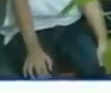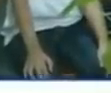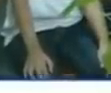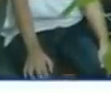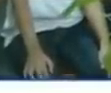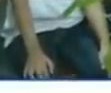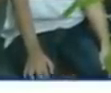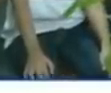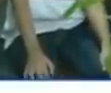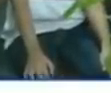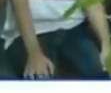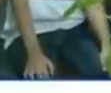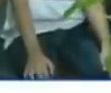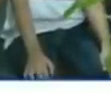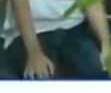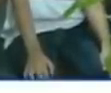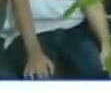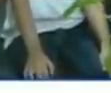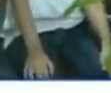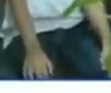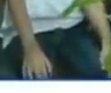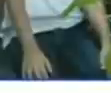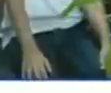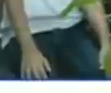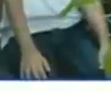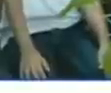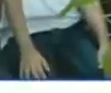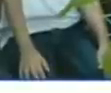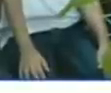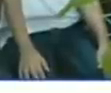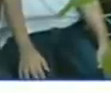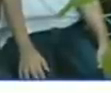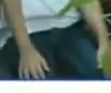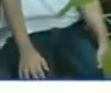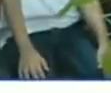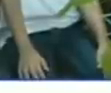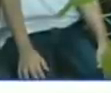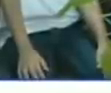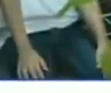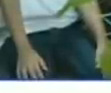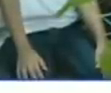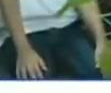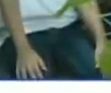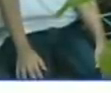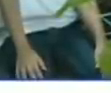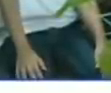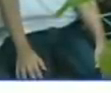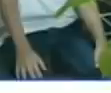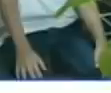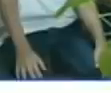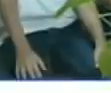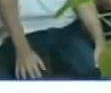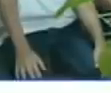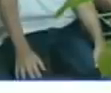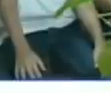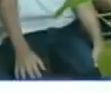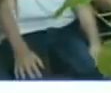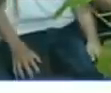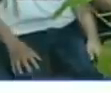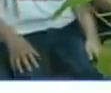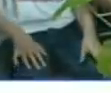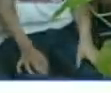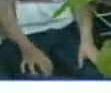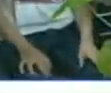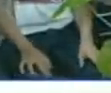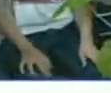la misión vivienda, a creer y a organizarse, a empoderarse y a organizarse como familias, como vecinos, para hacer posible lo que